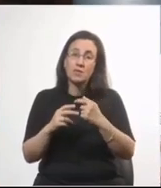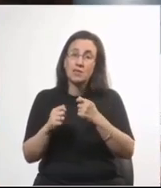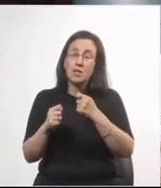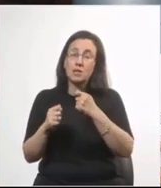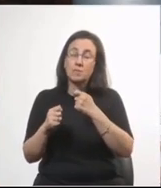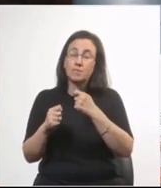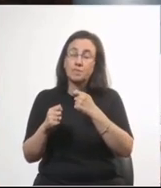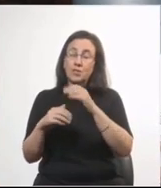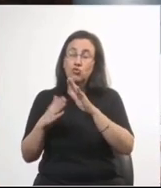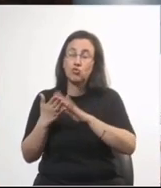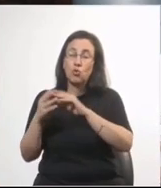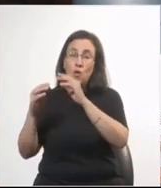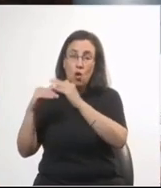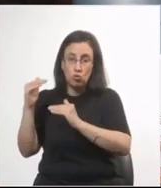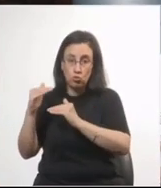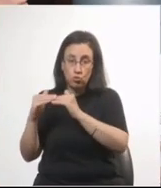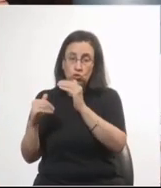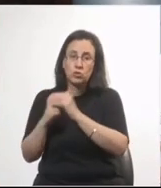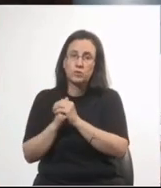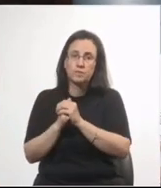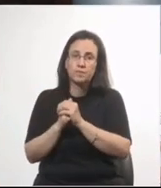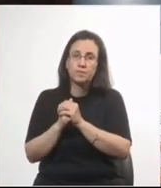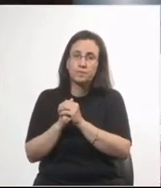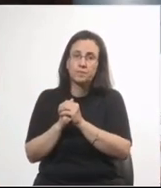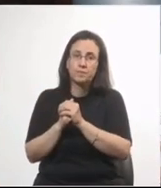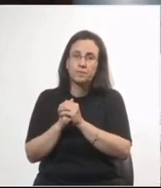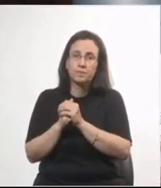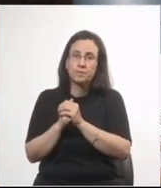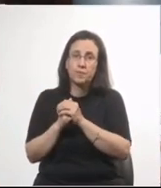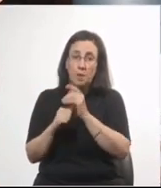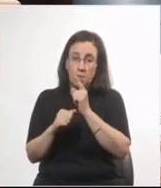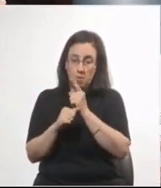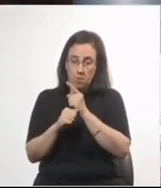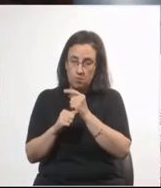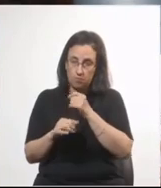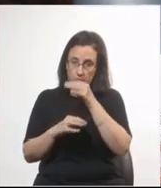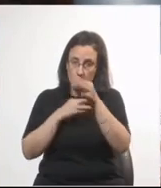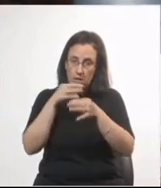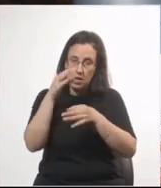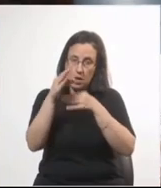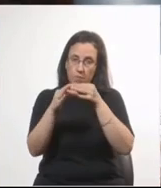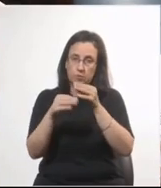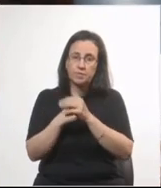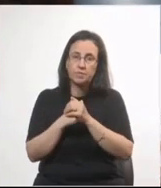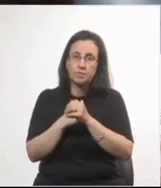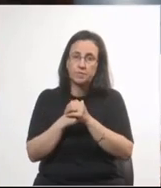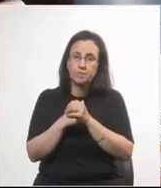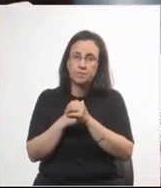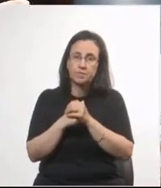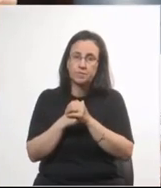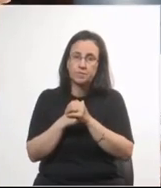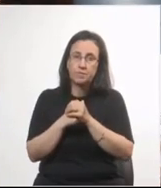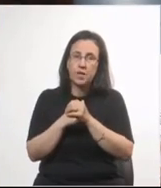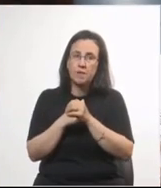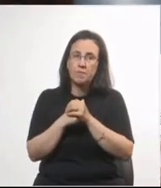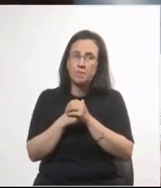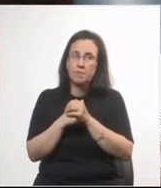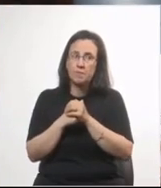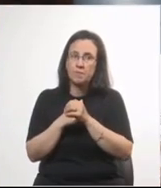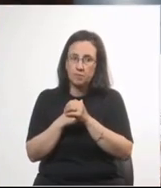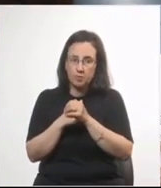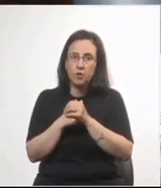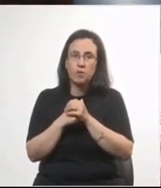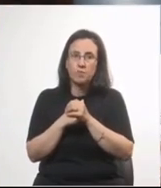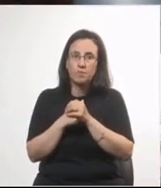de infraestructura. Lo primero que decimos que no podemos ignorar que